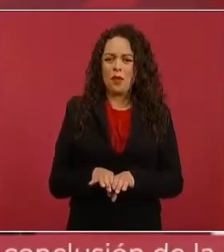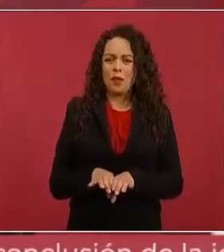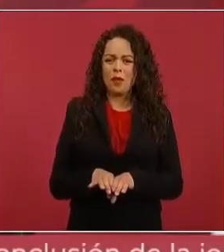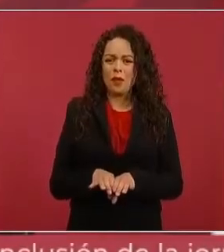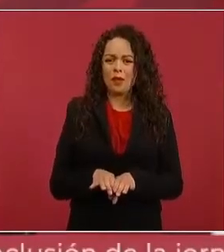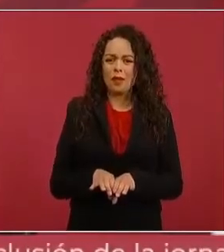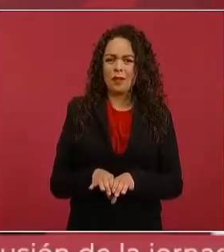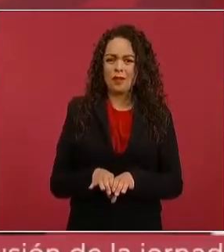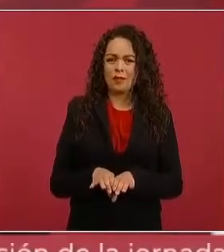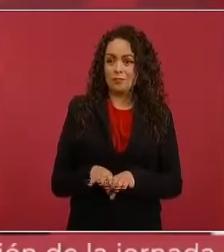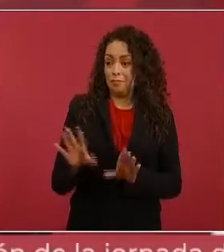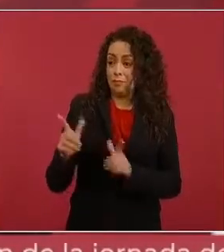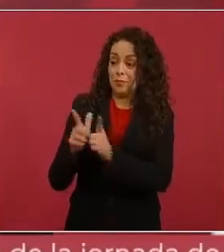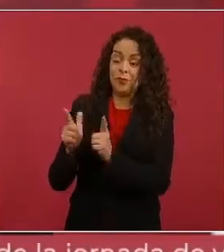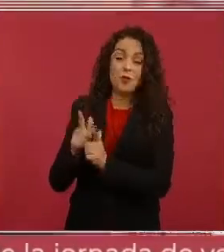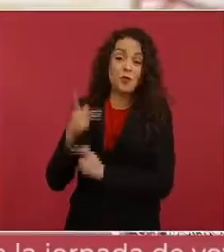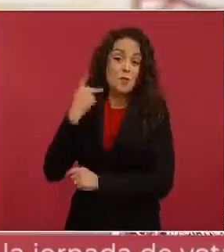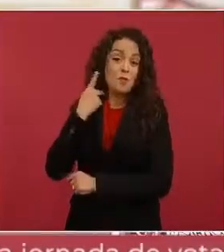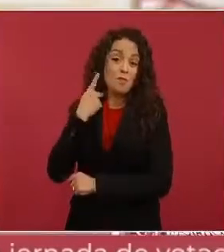el PRI